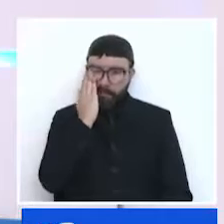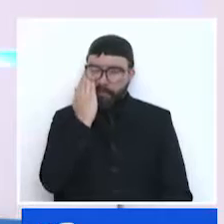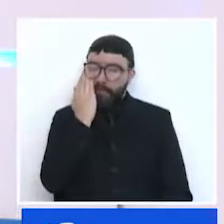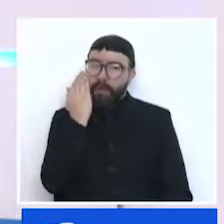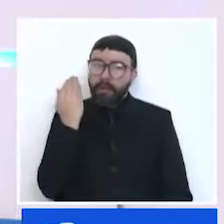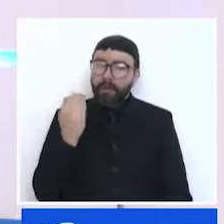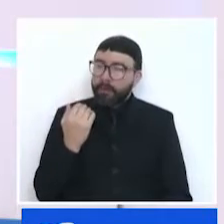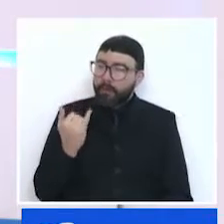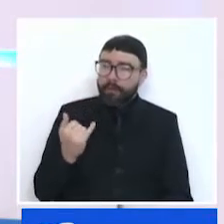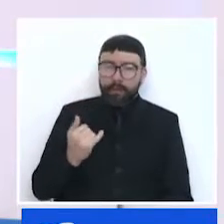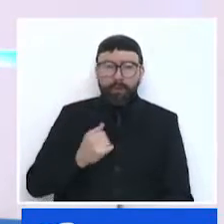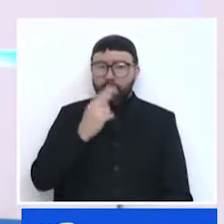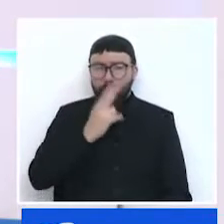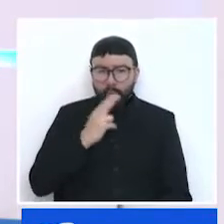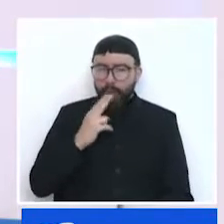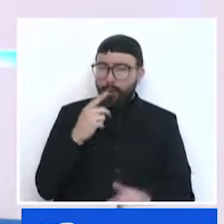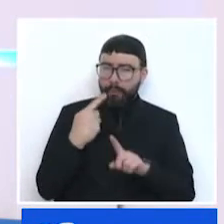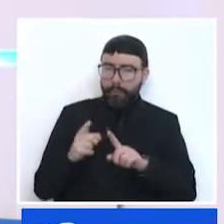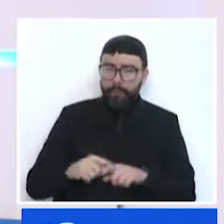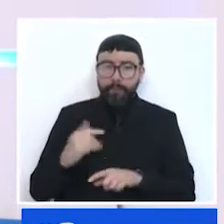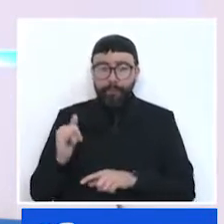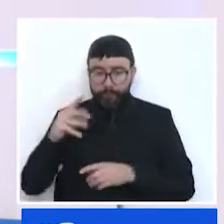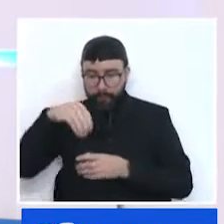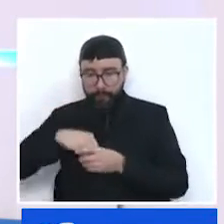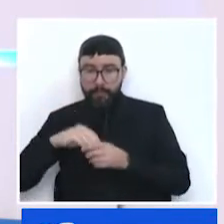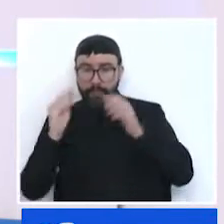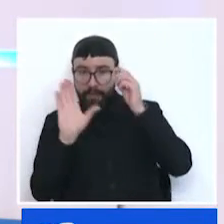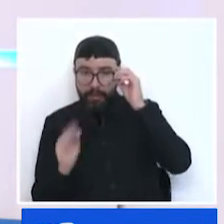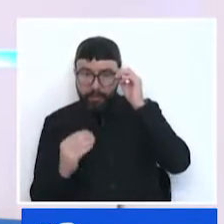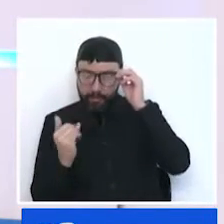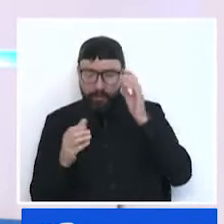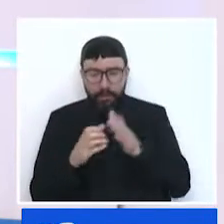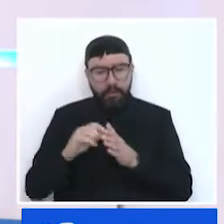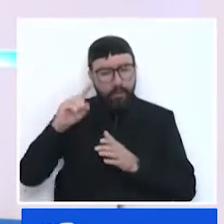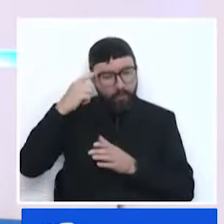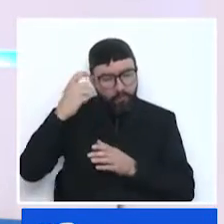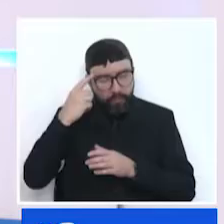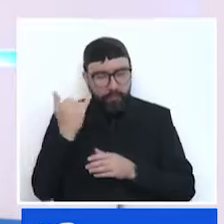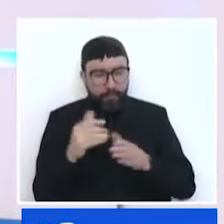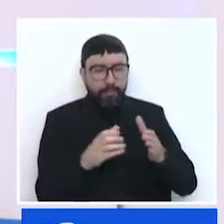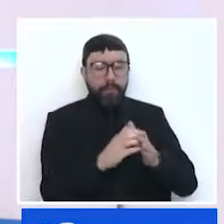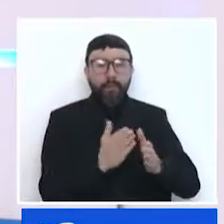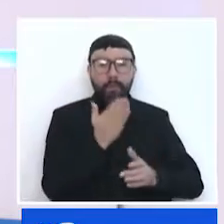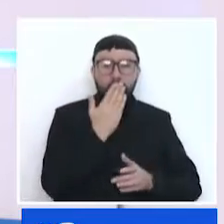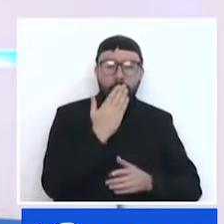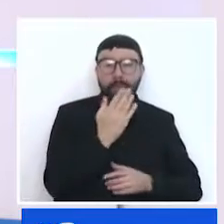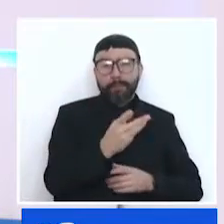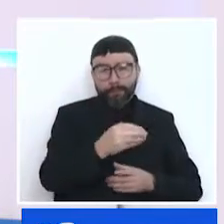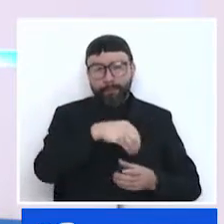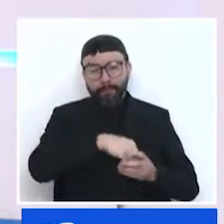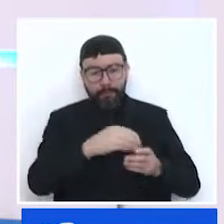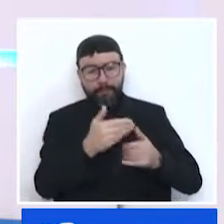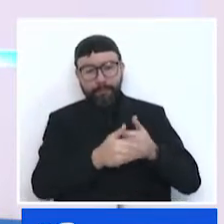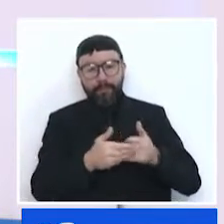Varios compromisos se han logrado establecer en el Quindío entre el gobierno seccional y las comunidades indígenas asentadas en este